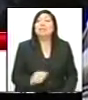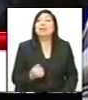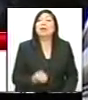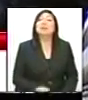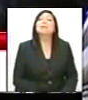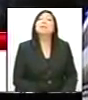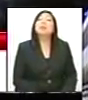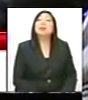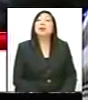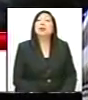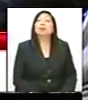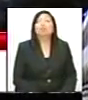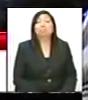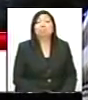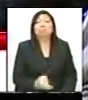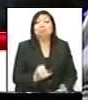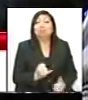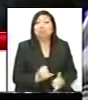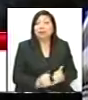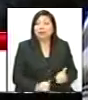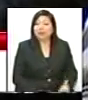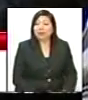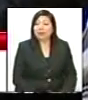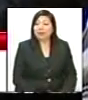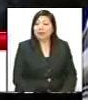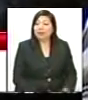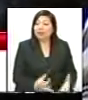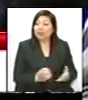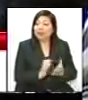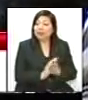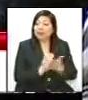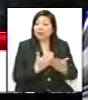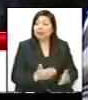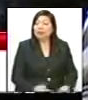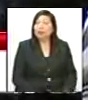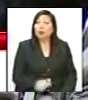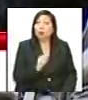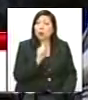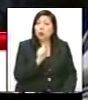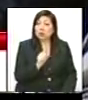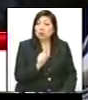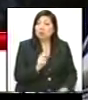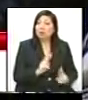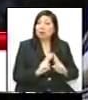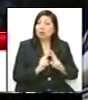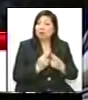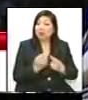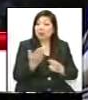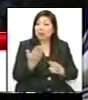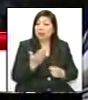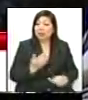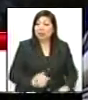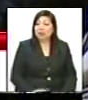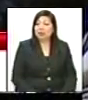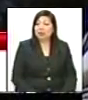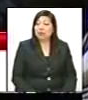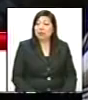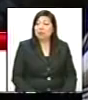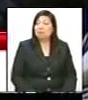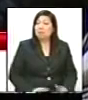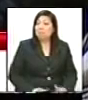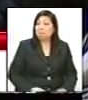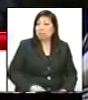Y por último, presidente, quiero saludar que usted haya convocado a los